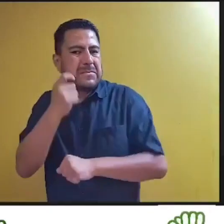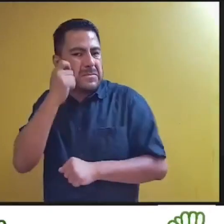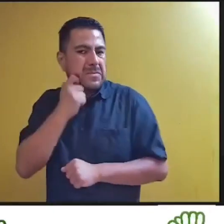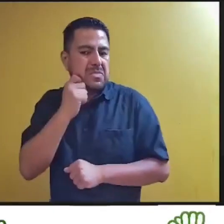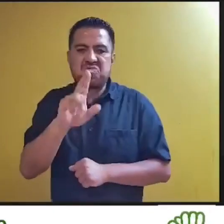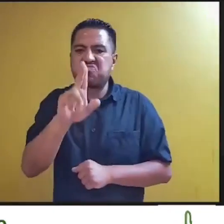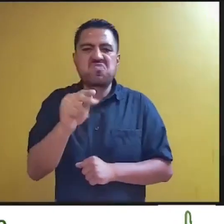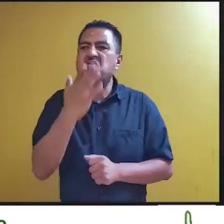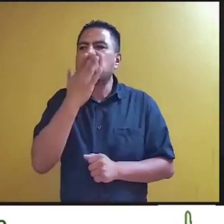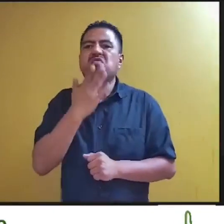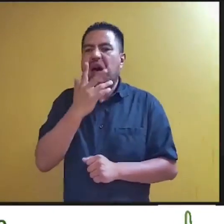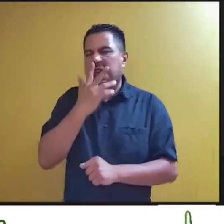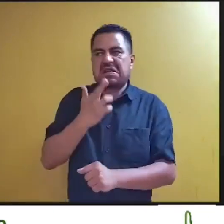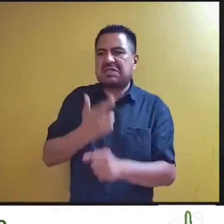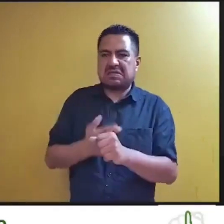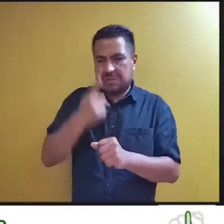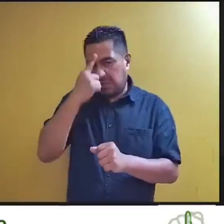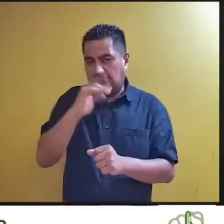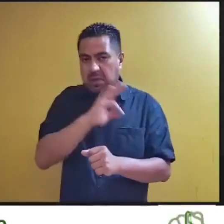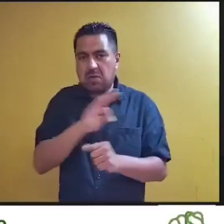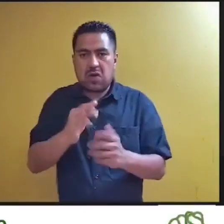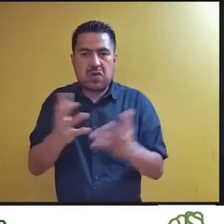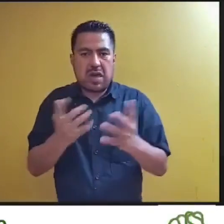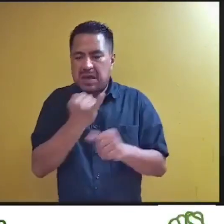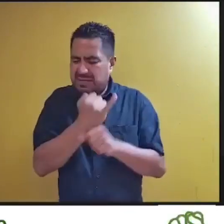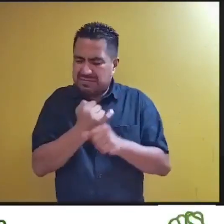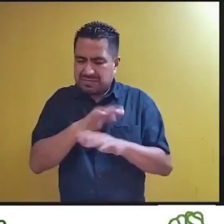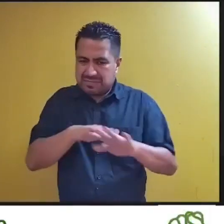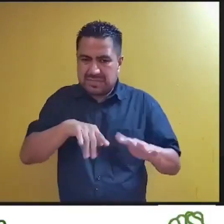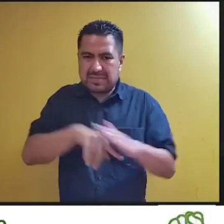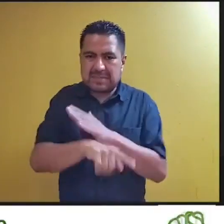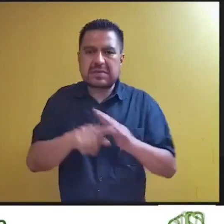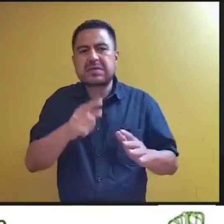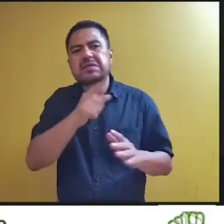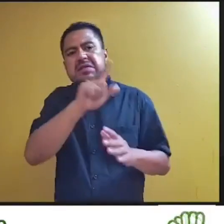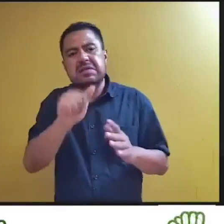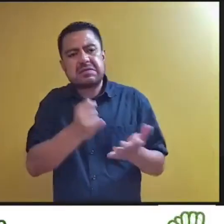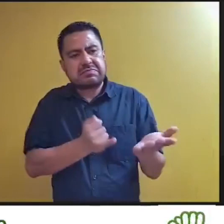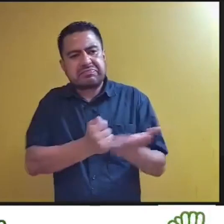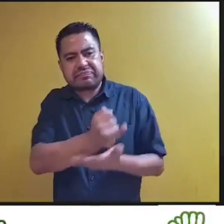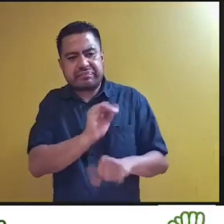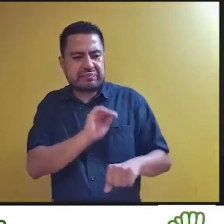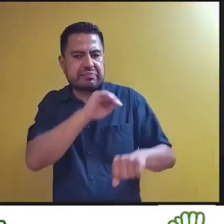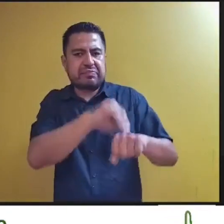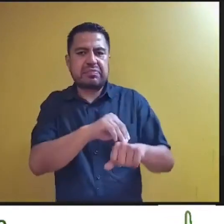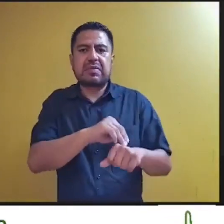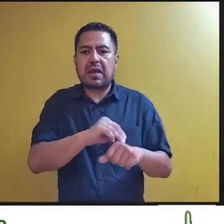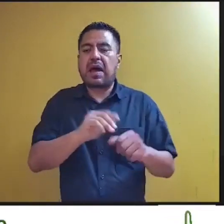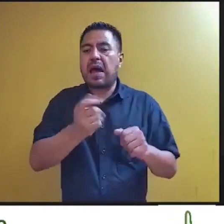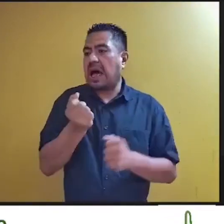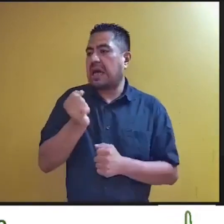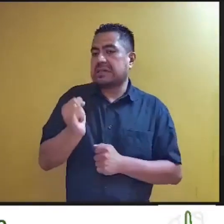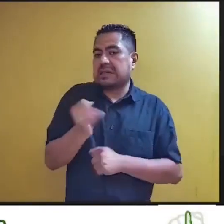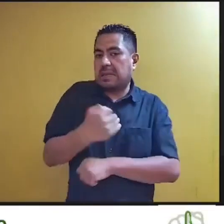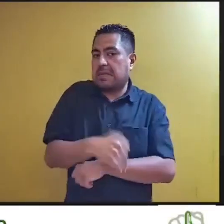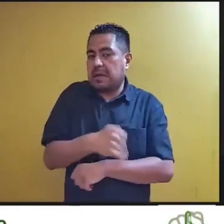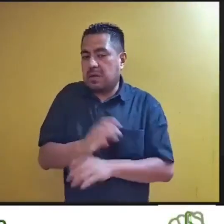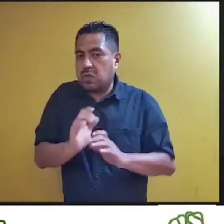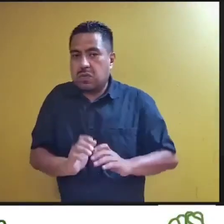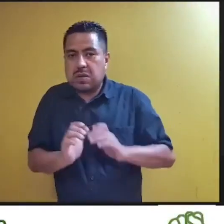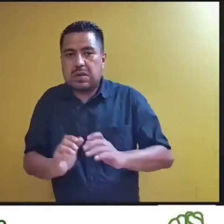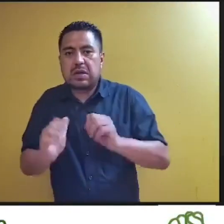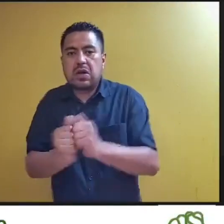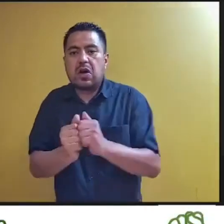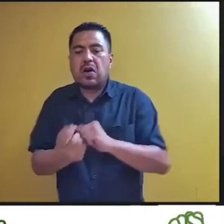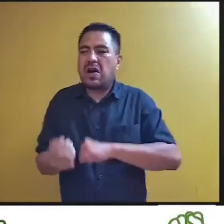no posee competencia para llevar a cabo el análisis, pronunciamiento y determinación, aún de manera preventiva, respecto del